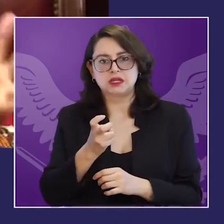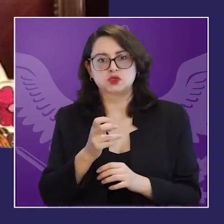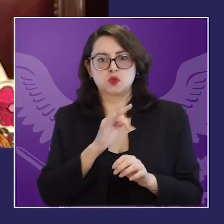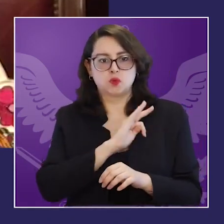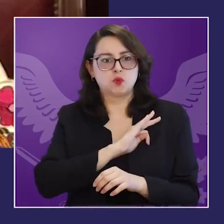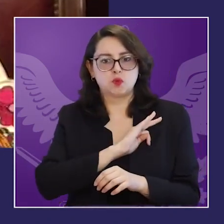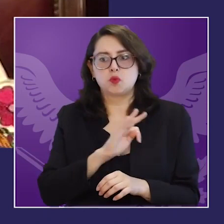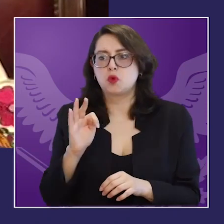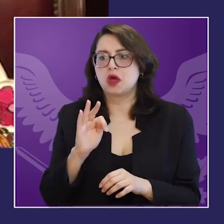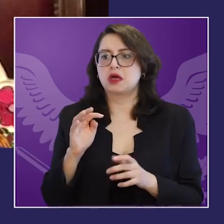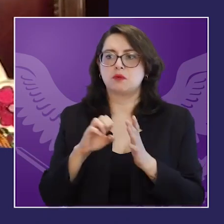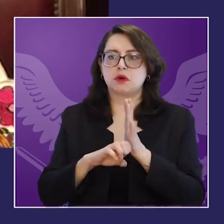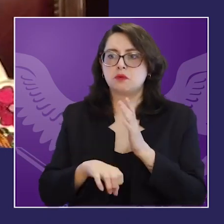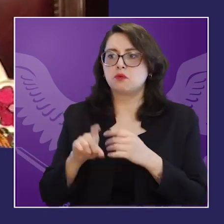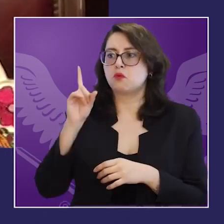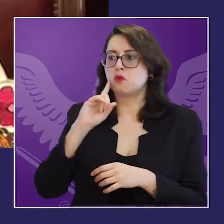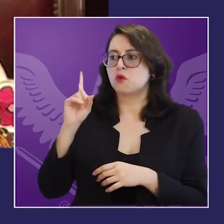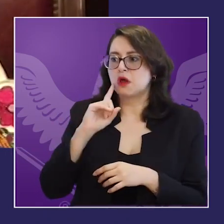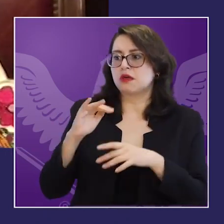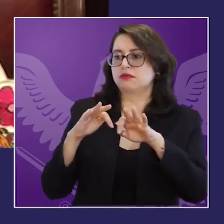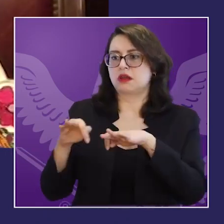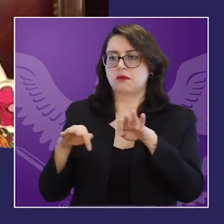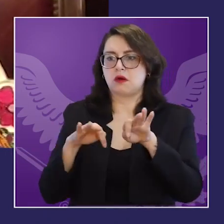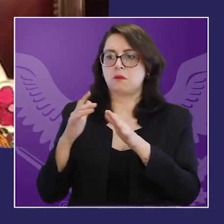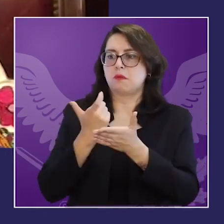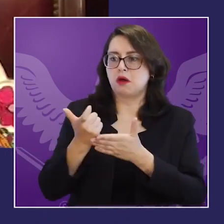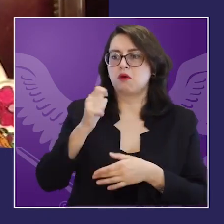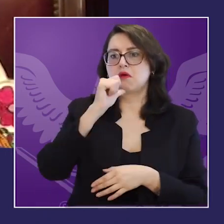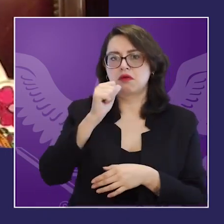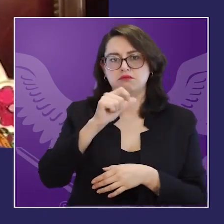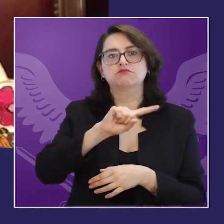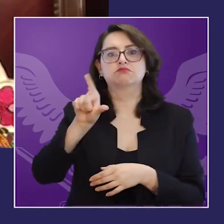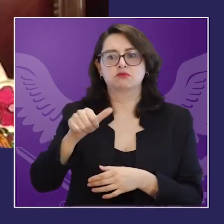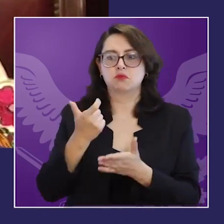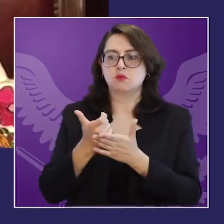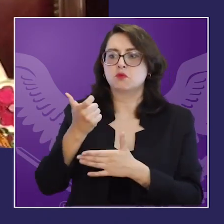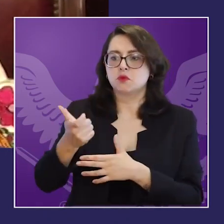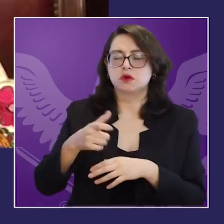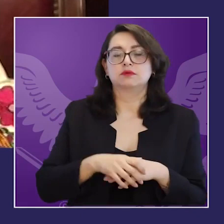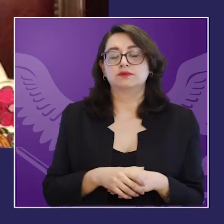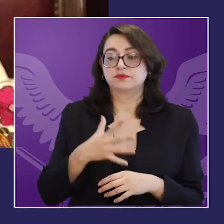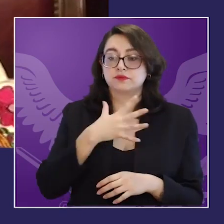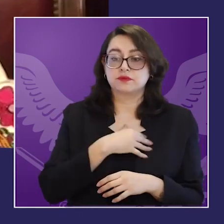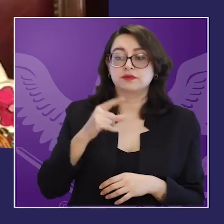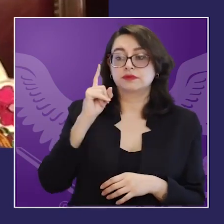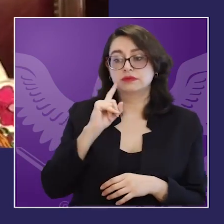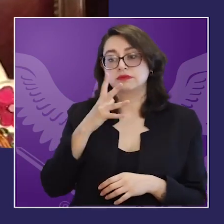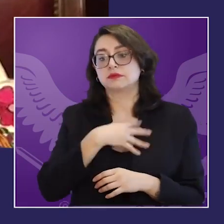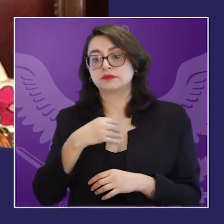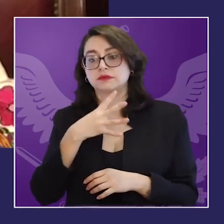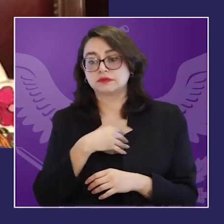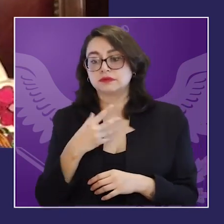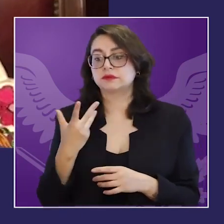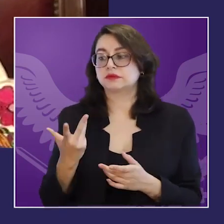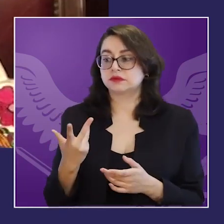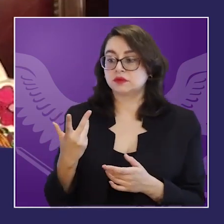el trabajo no remunerado de las mujeres. También algunas veces se reparan daños psicológicos de hijos, hijas de mujeres víctimas